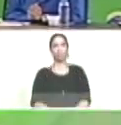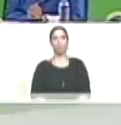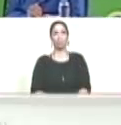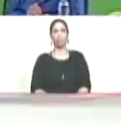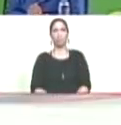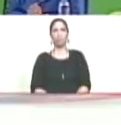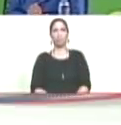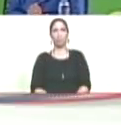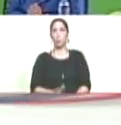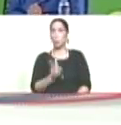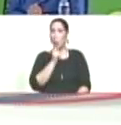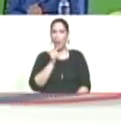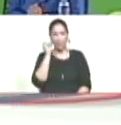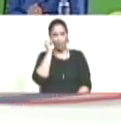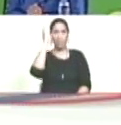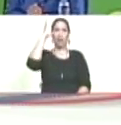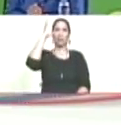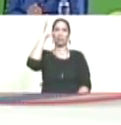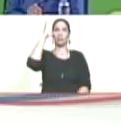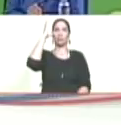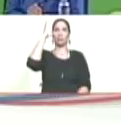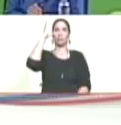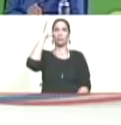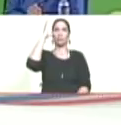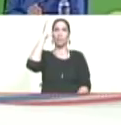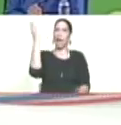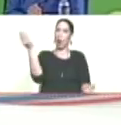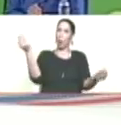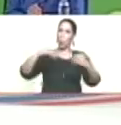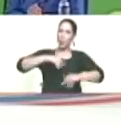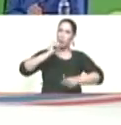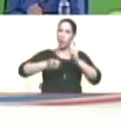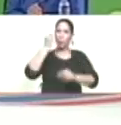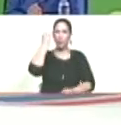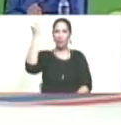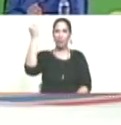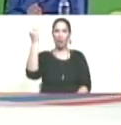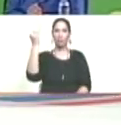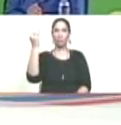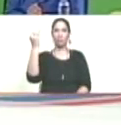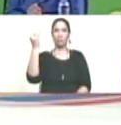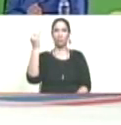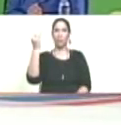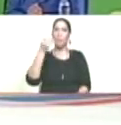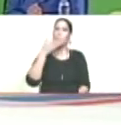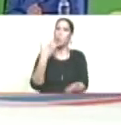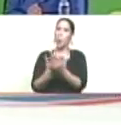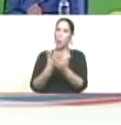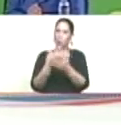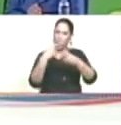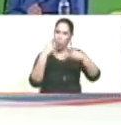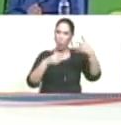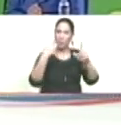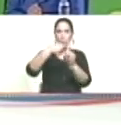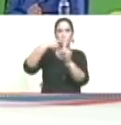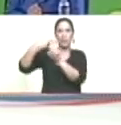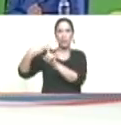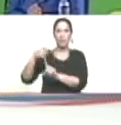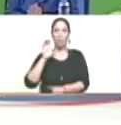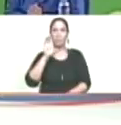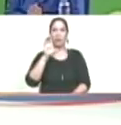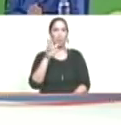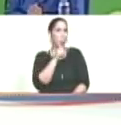No son capaces de ponerse de acuerdo en alguna idea, de proponer cosas positivas para el país.